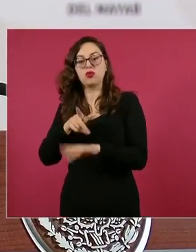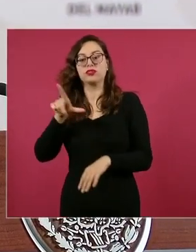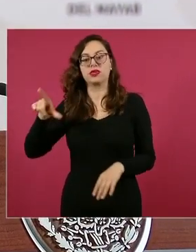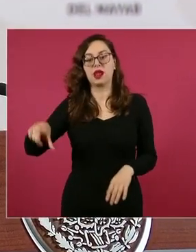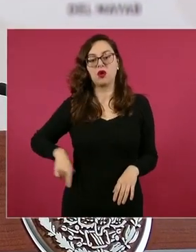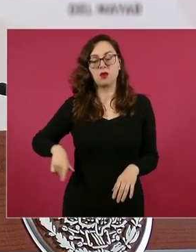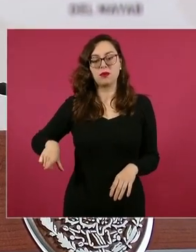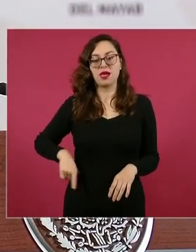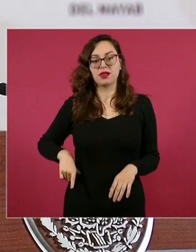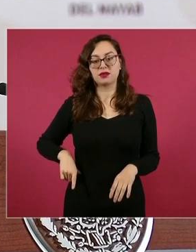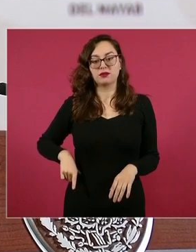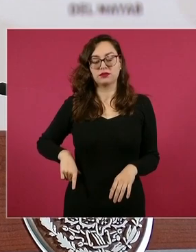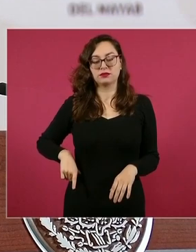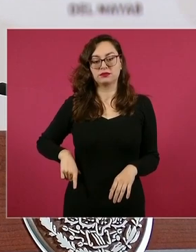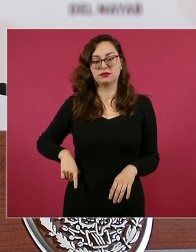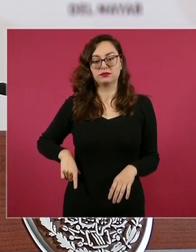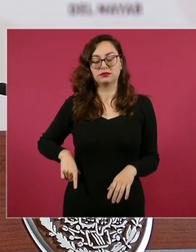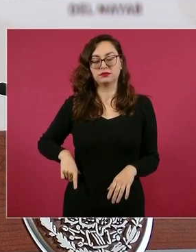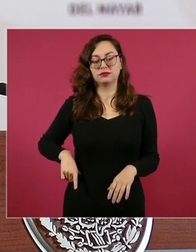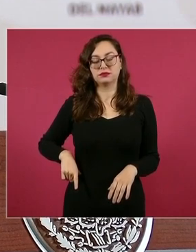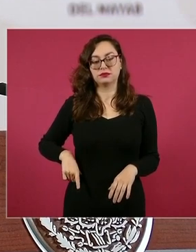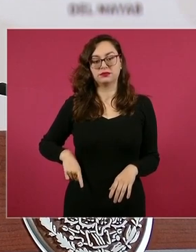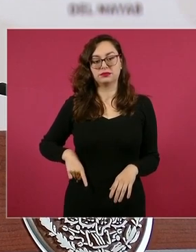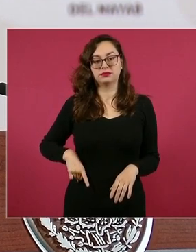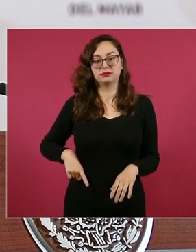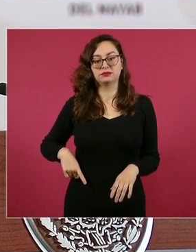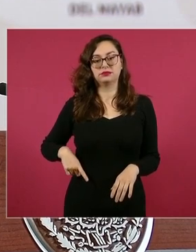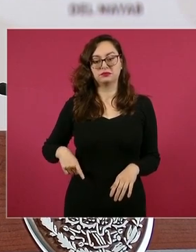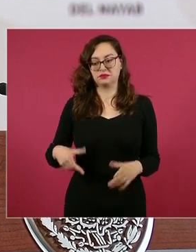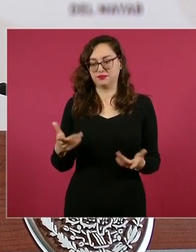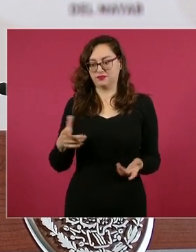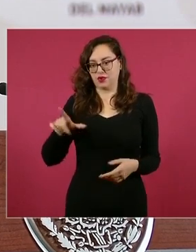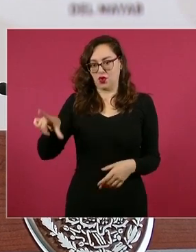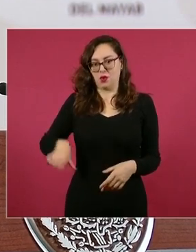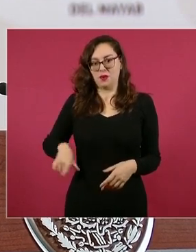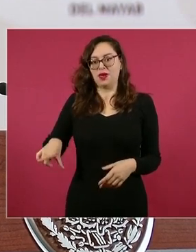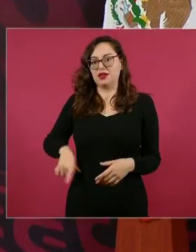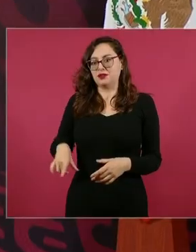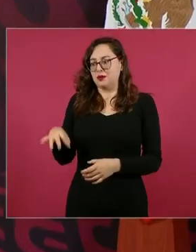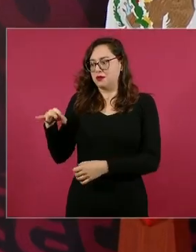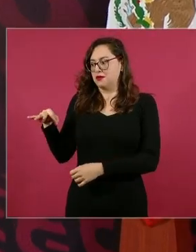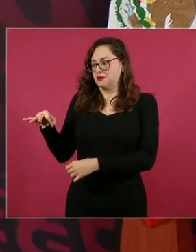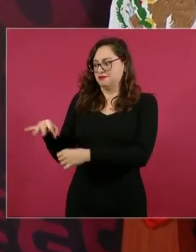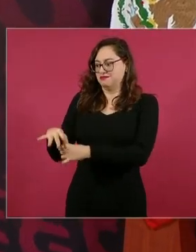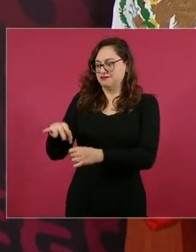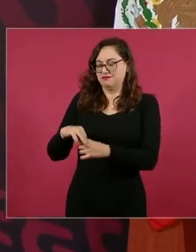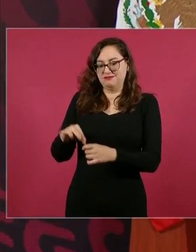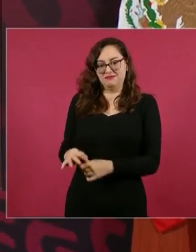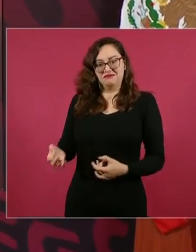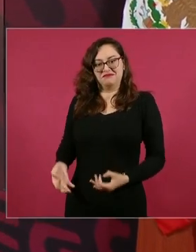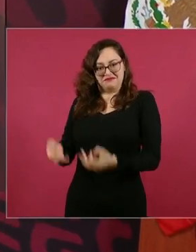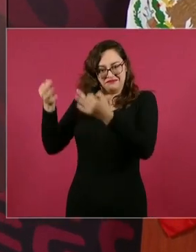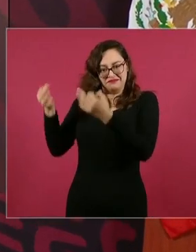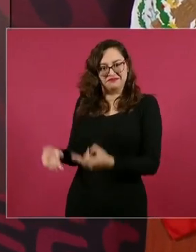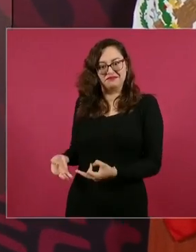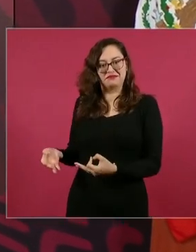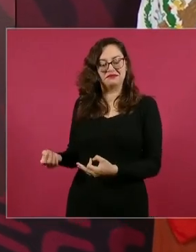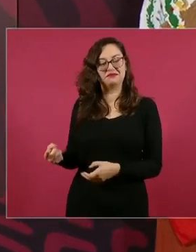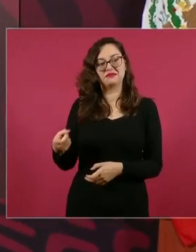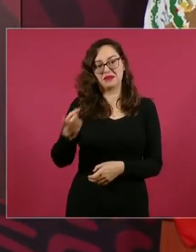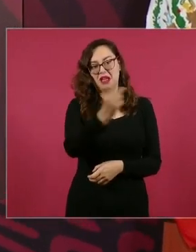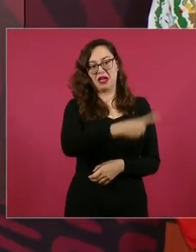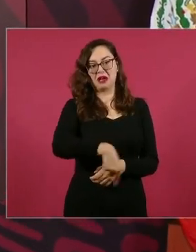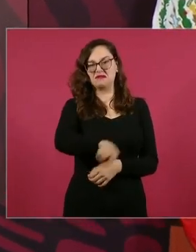del gobierno que legal y legítimamente se constituyó en